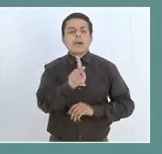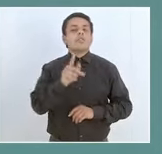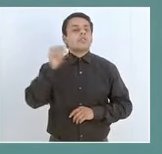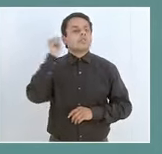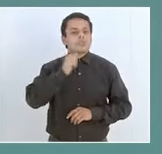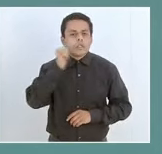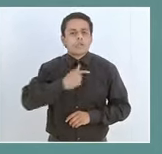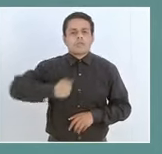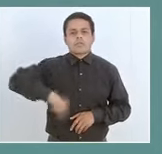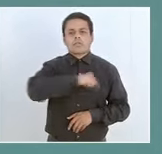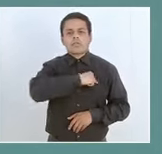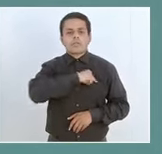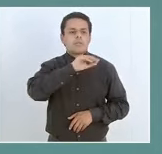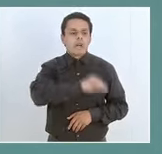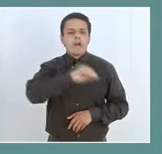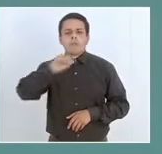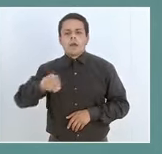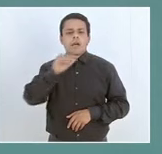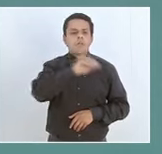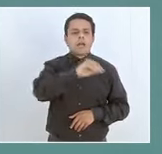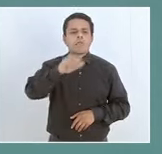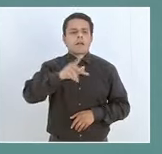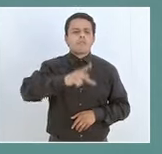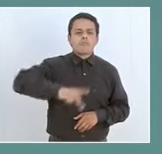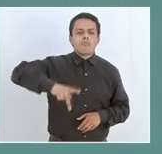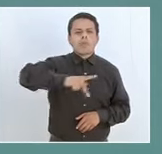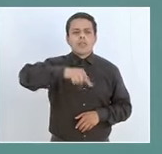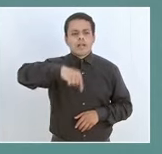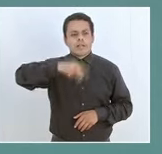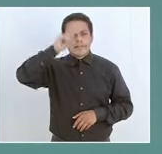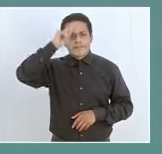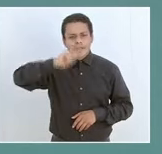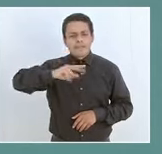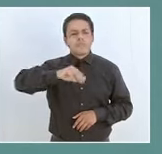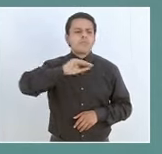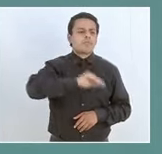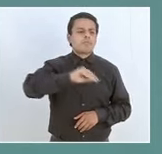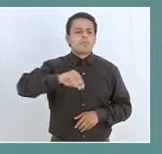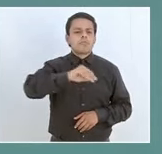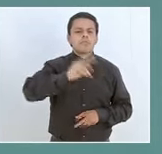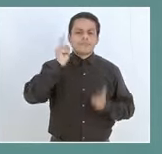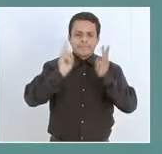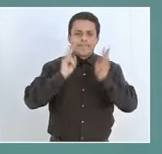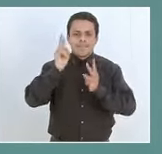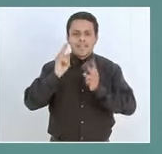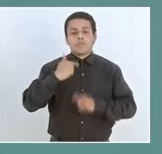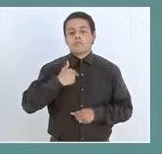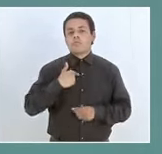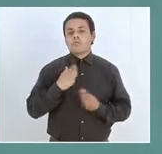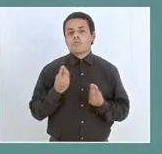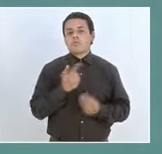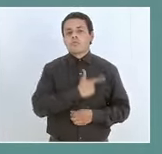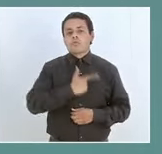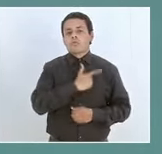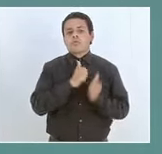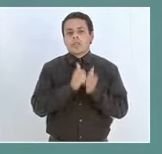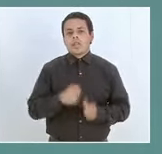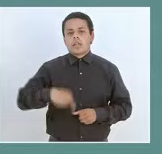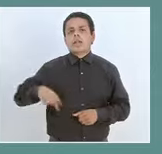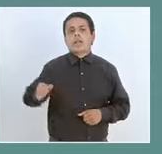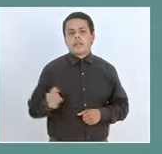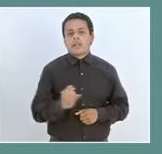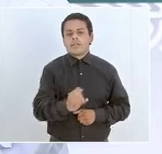vamos a estar recorriendo los pueblos de México. Dio mucho gusto estar aquí en